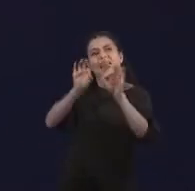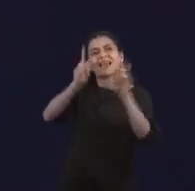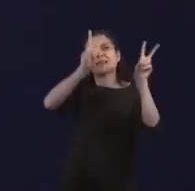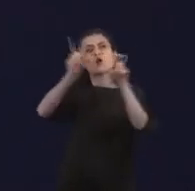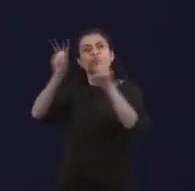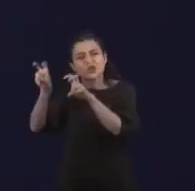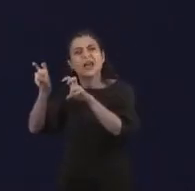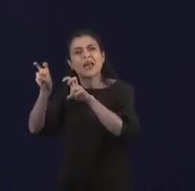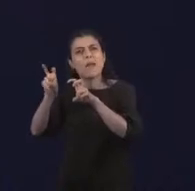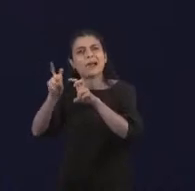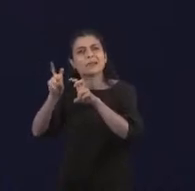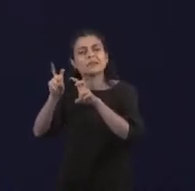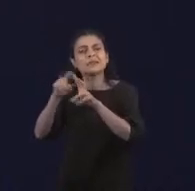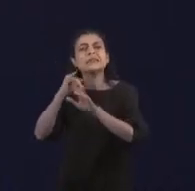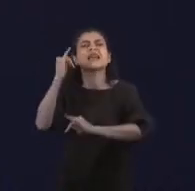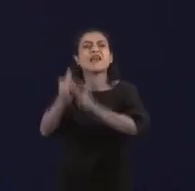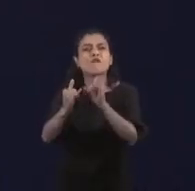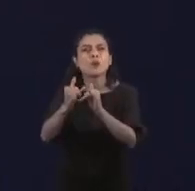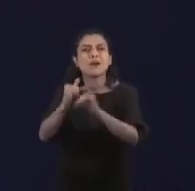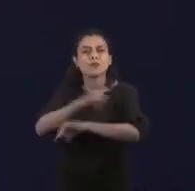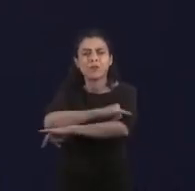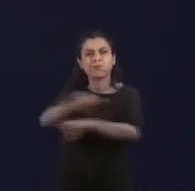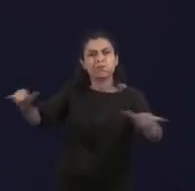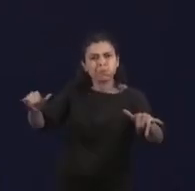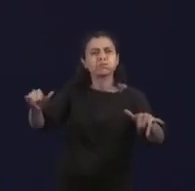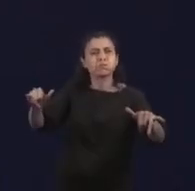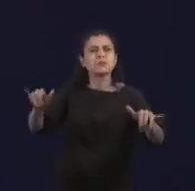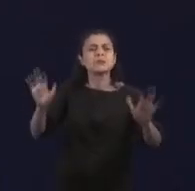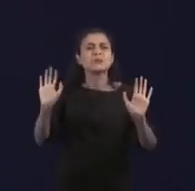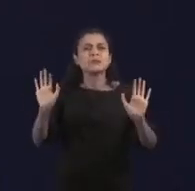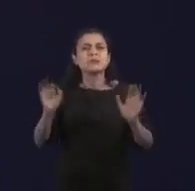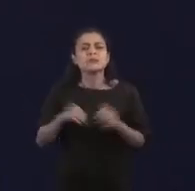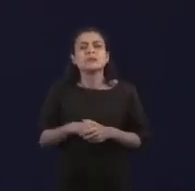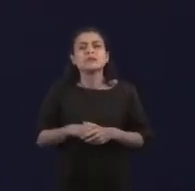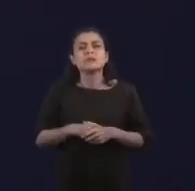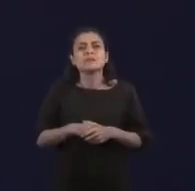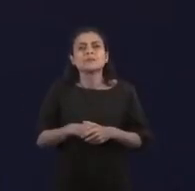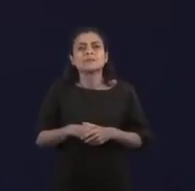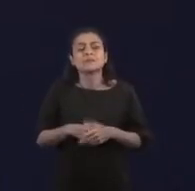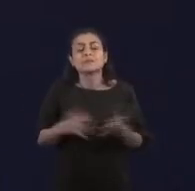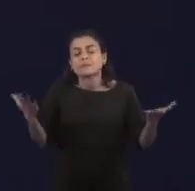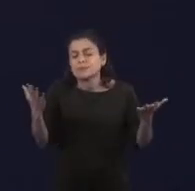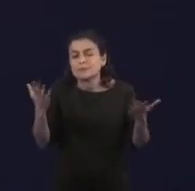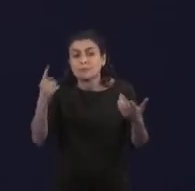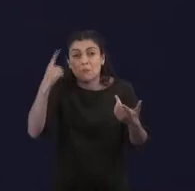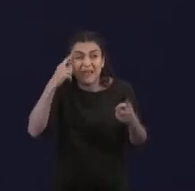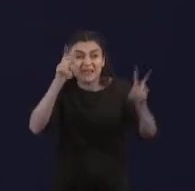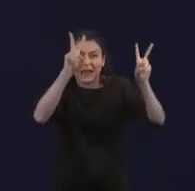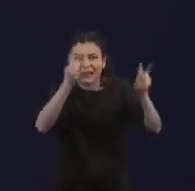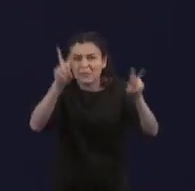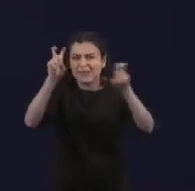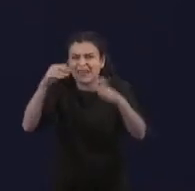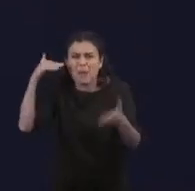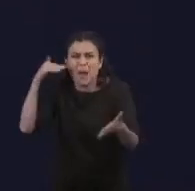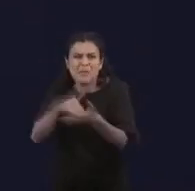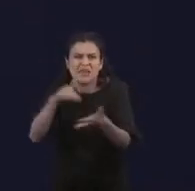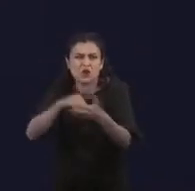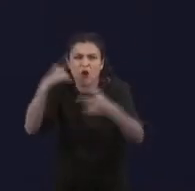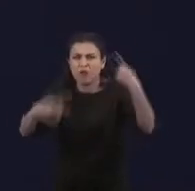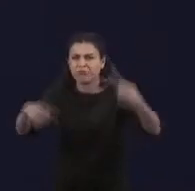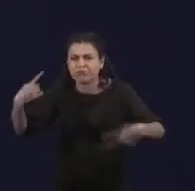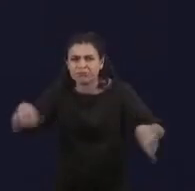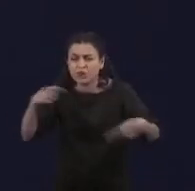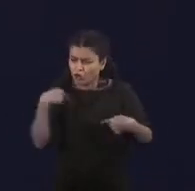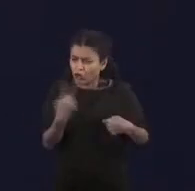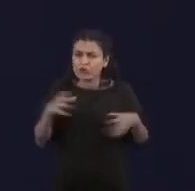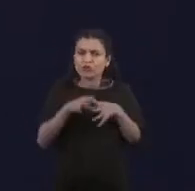Estado es muy amplio y con millones de cuestiones que ocurren y se actualizan todos